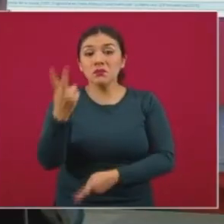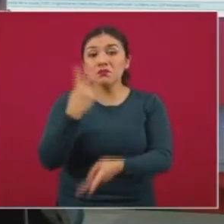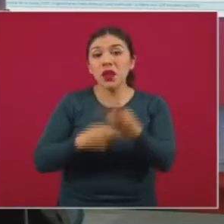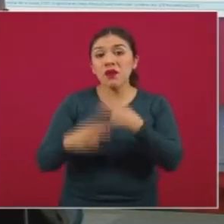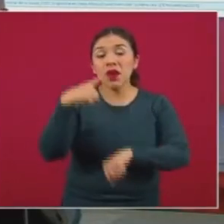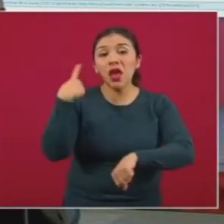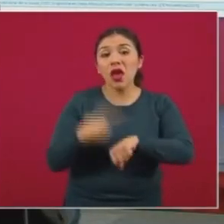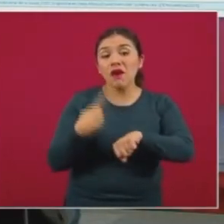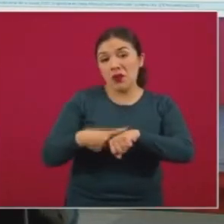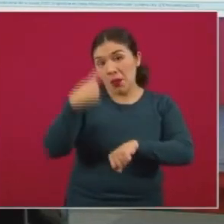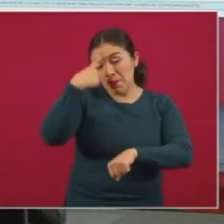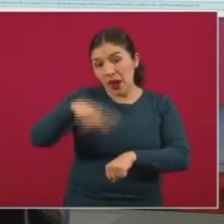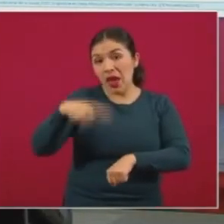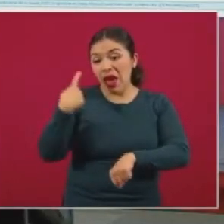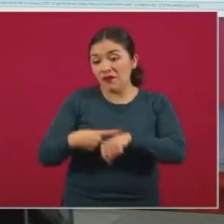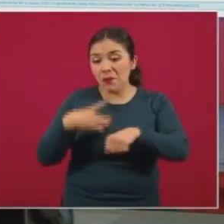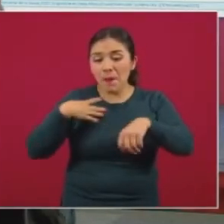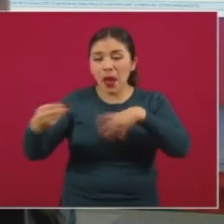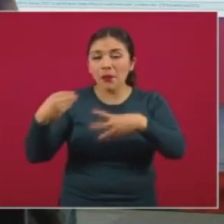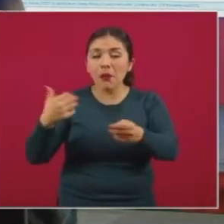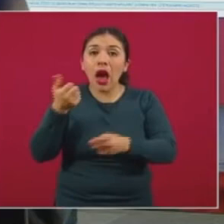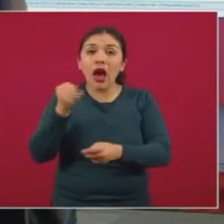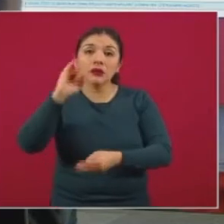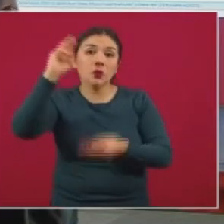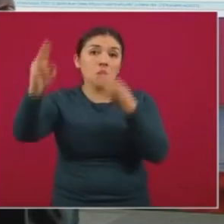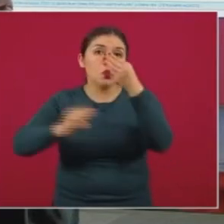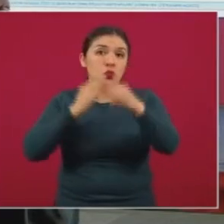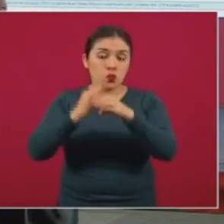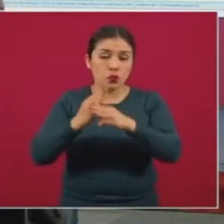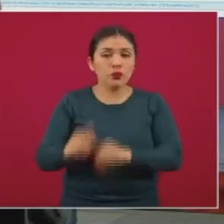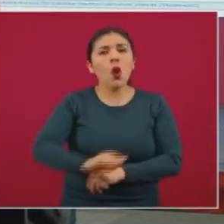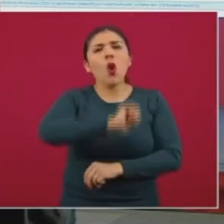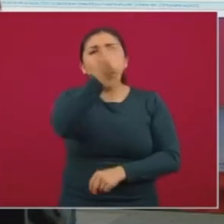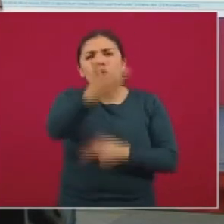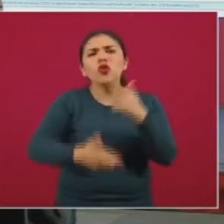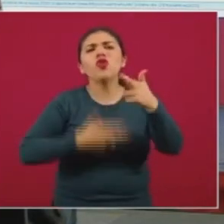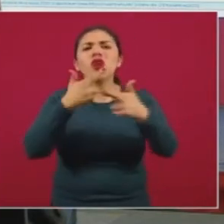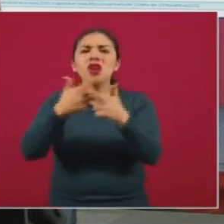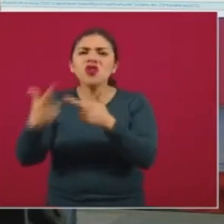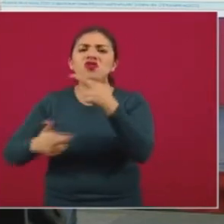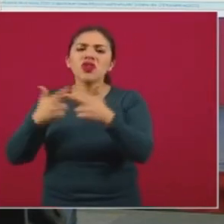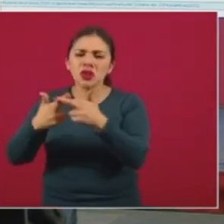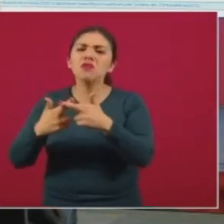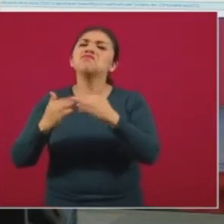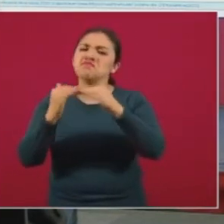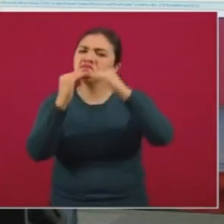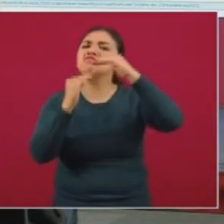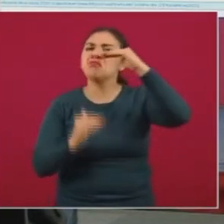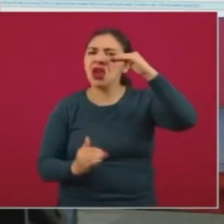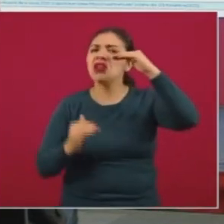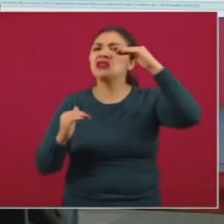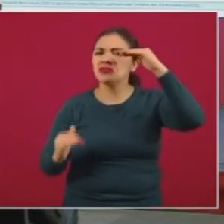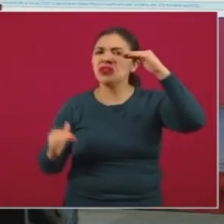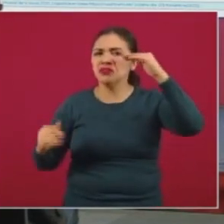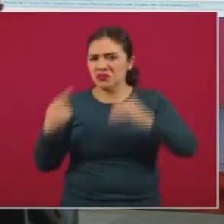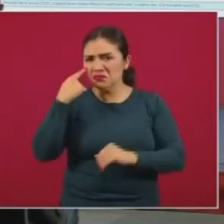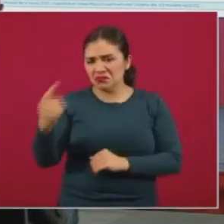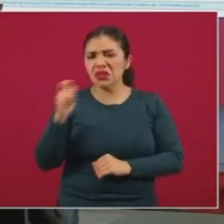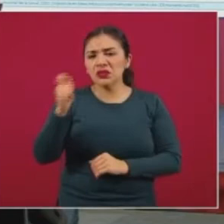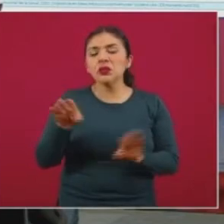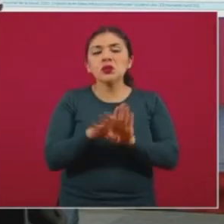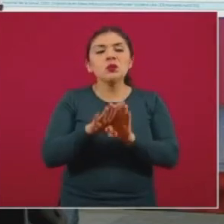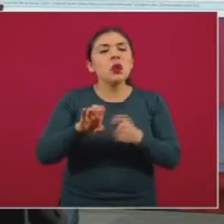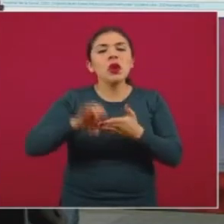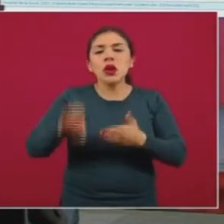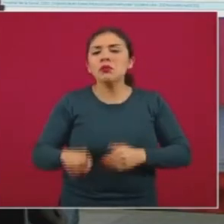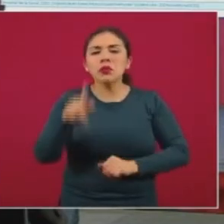la pandemia activa a nivel mundial. Otras regiones con mucha menos participación, como